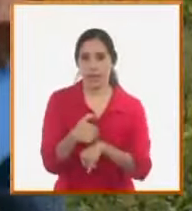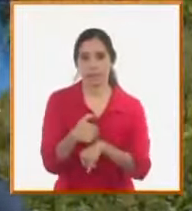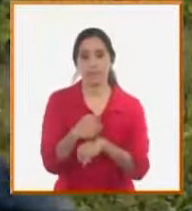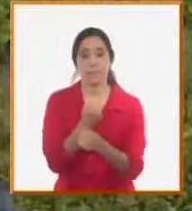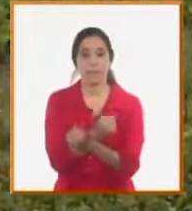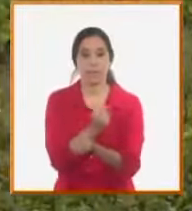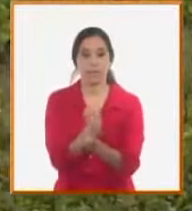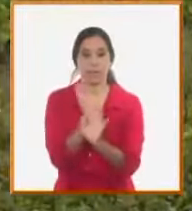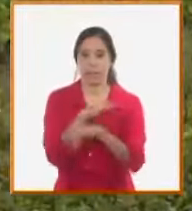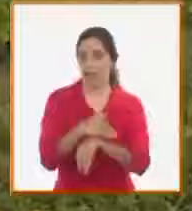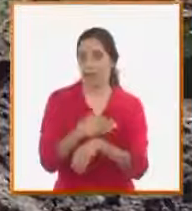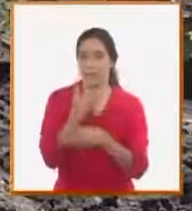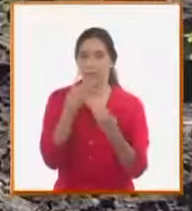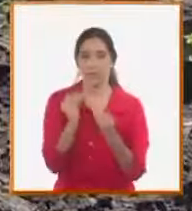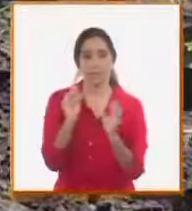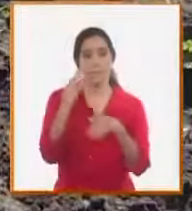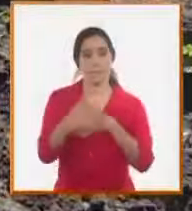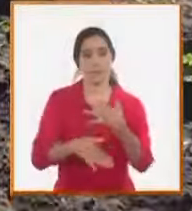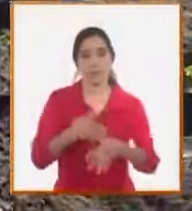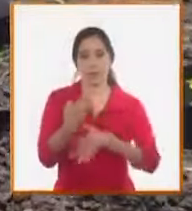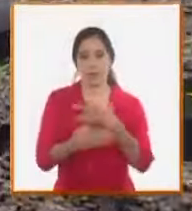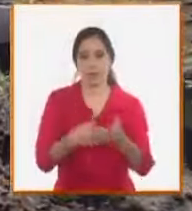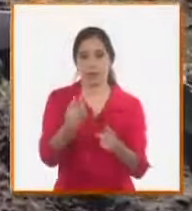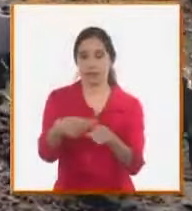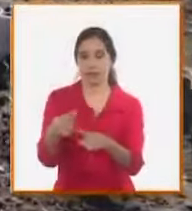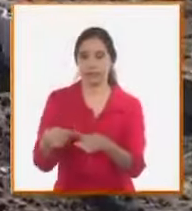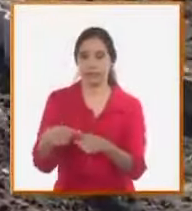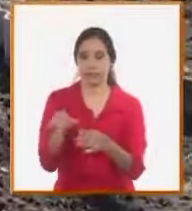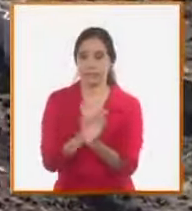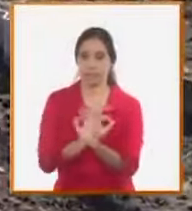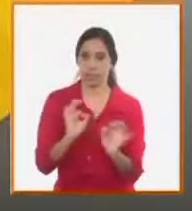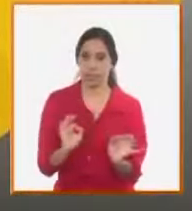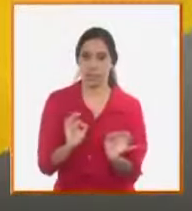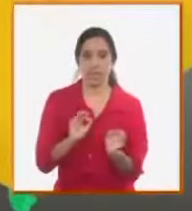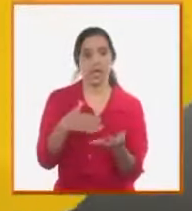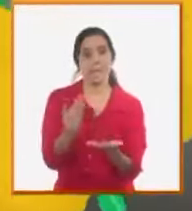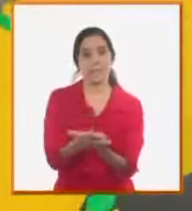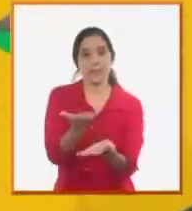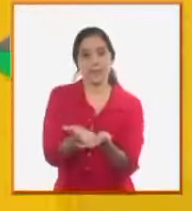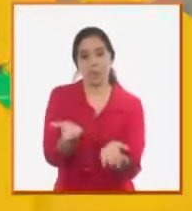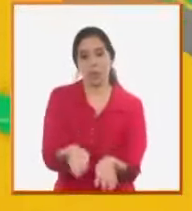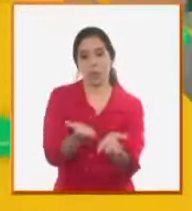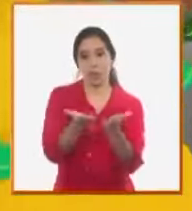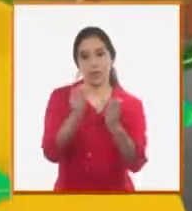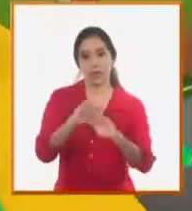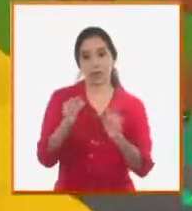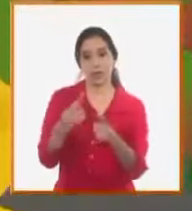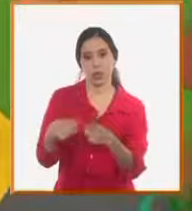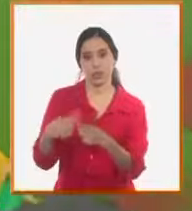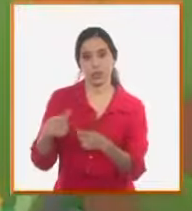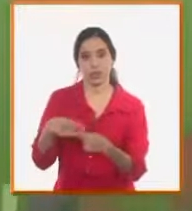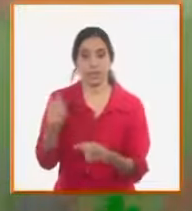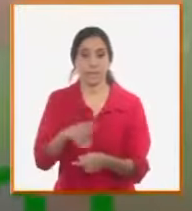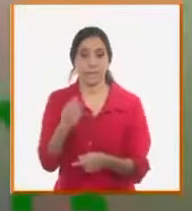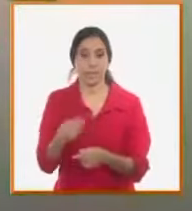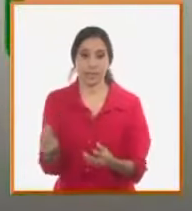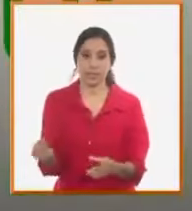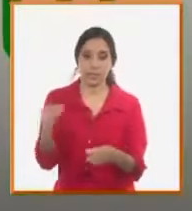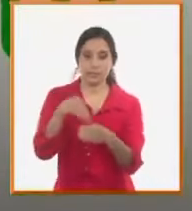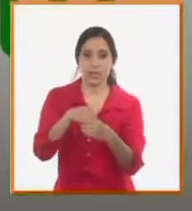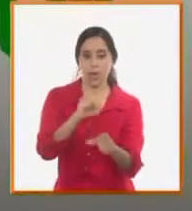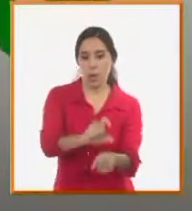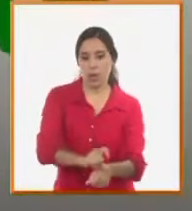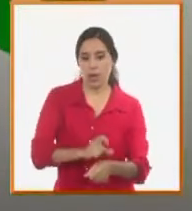asesoría especializada y recursos materiales, así como promover prácticas agrarias más resilientes en los campos